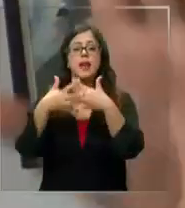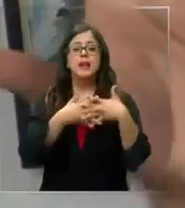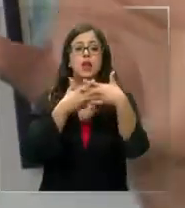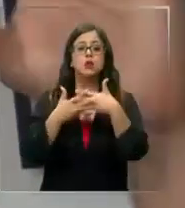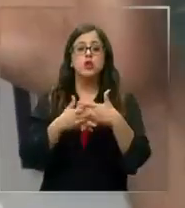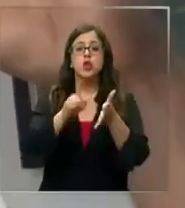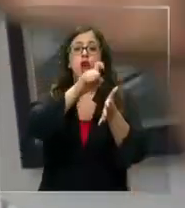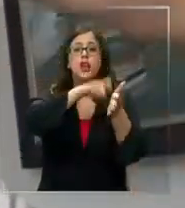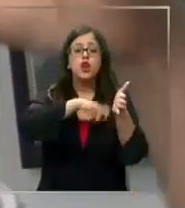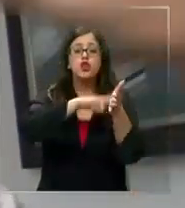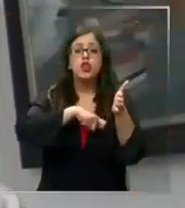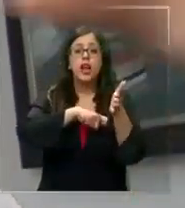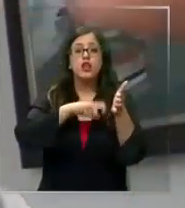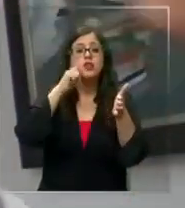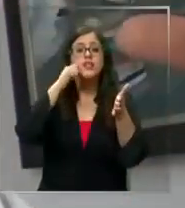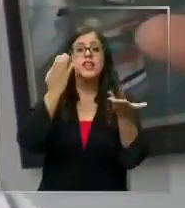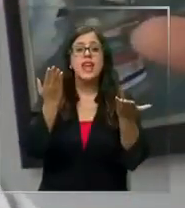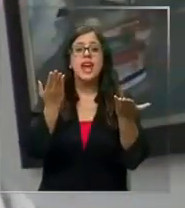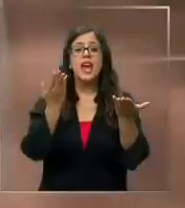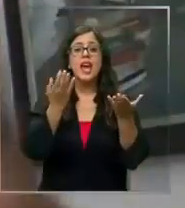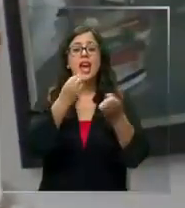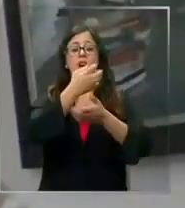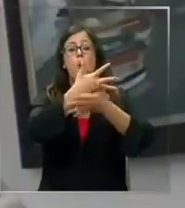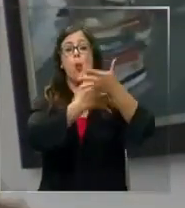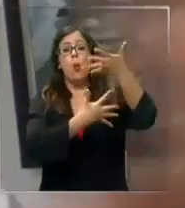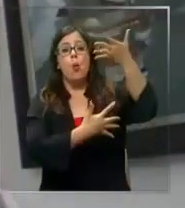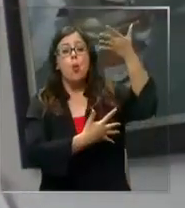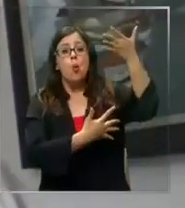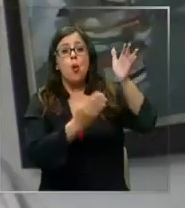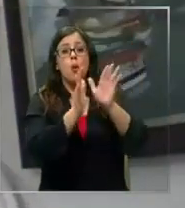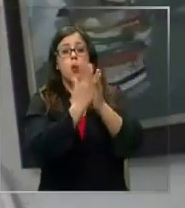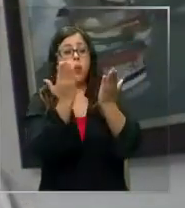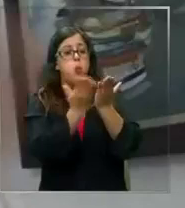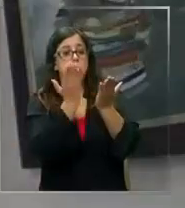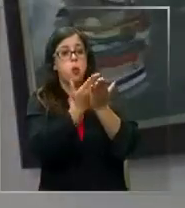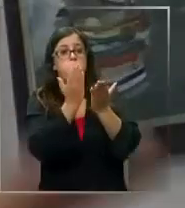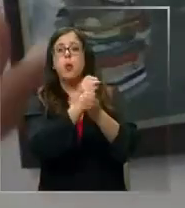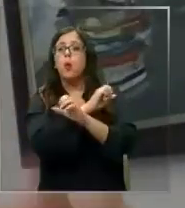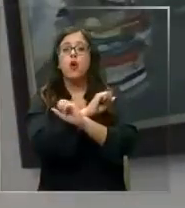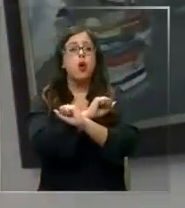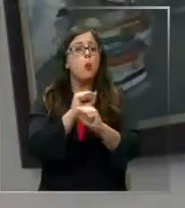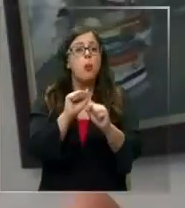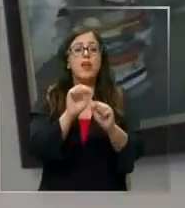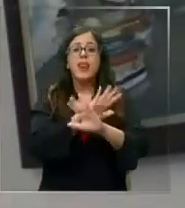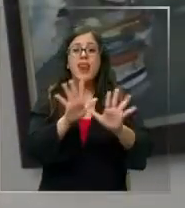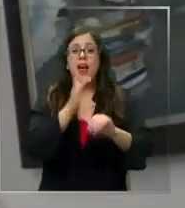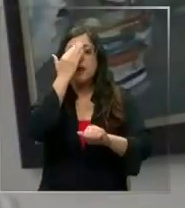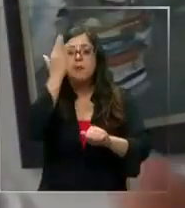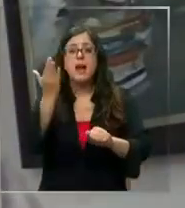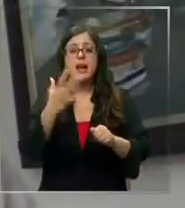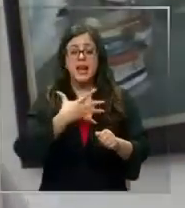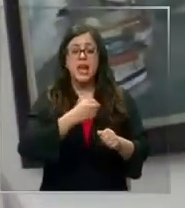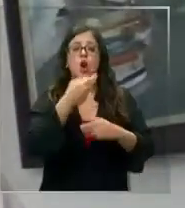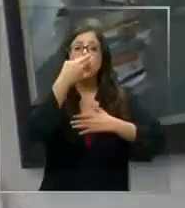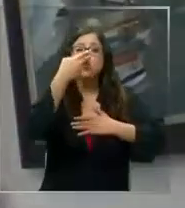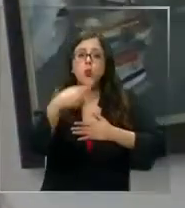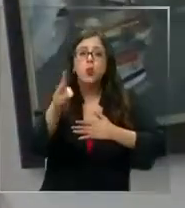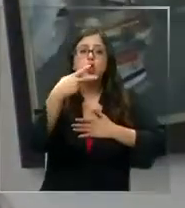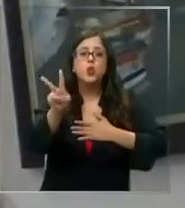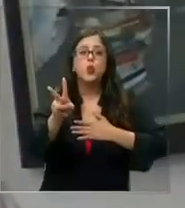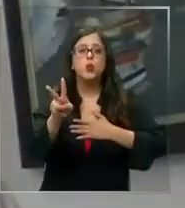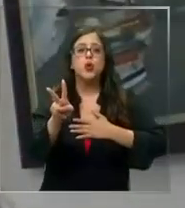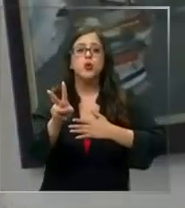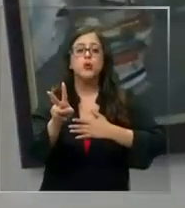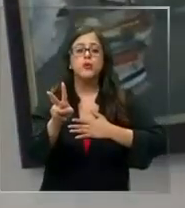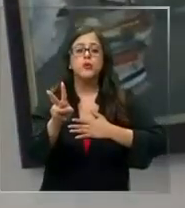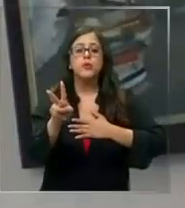el contrato que firma es una Biblia. Entonces no hay nada que pueda salir mal. Tu hijo o tus hijos son tuyos desde el segundo